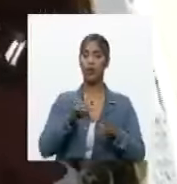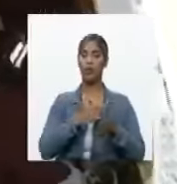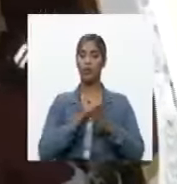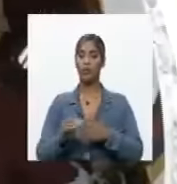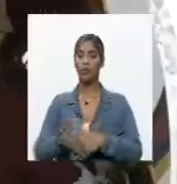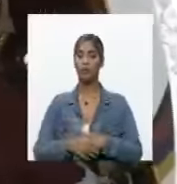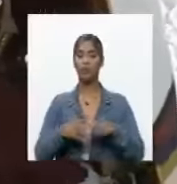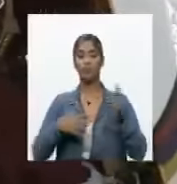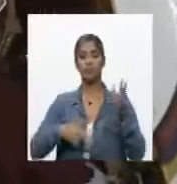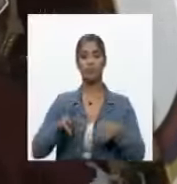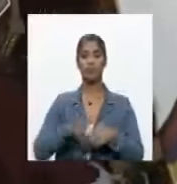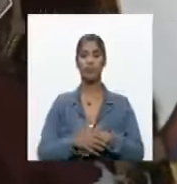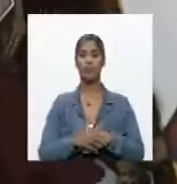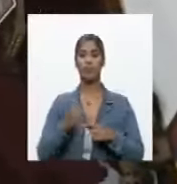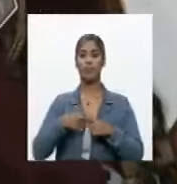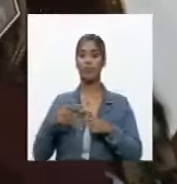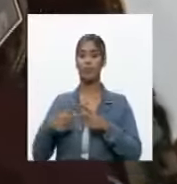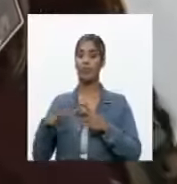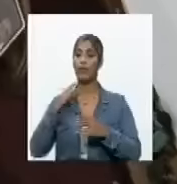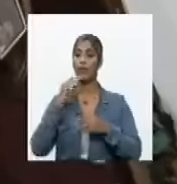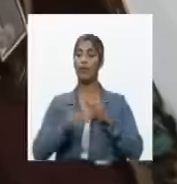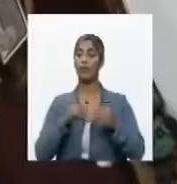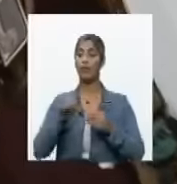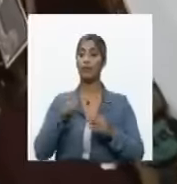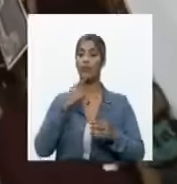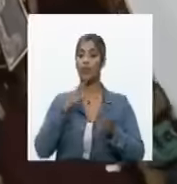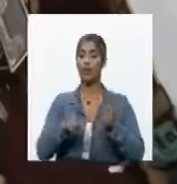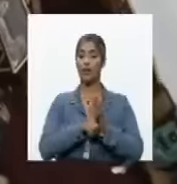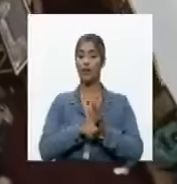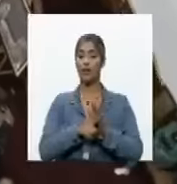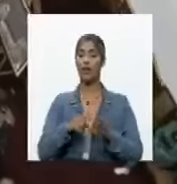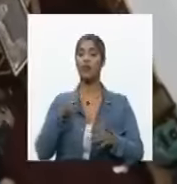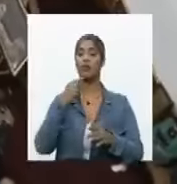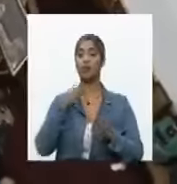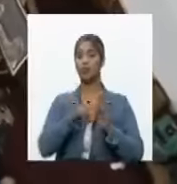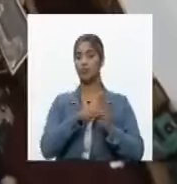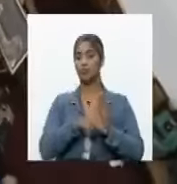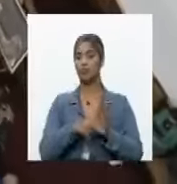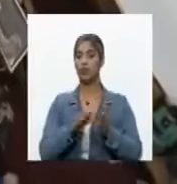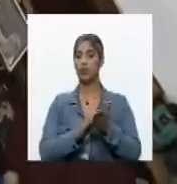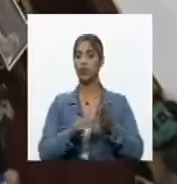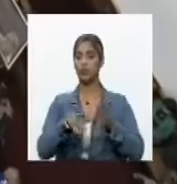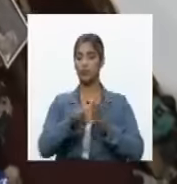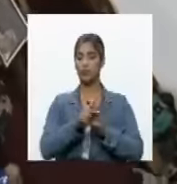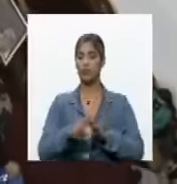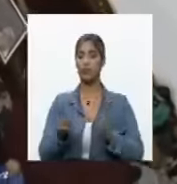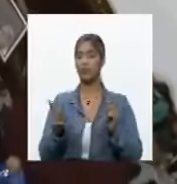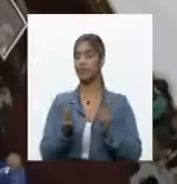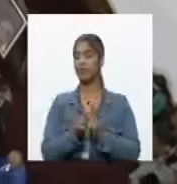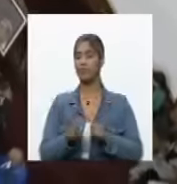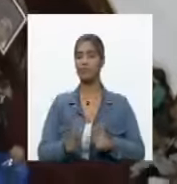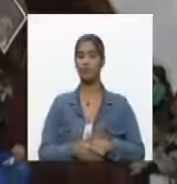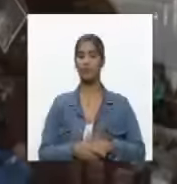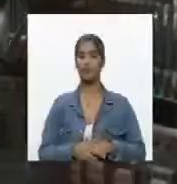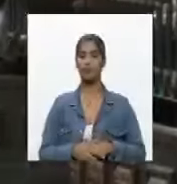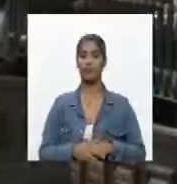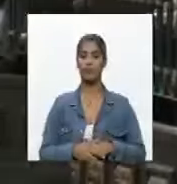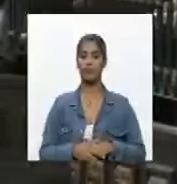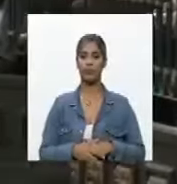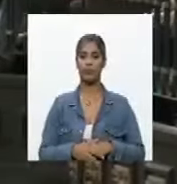comuna. 13. Las demás que determine la presente ley, su reglamento y resoluciones. Es todo, ciudadano